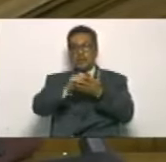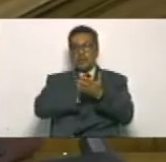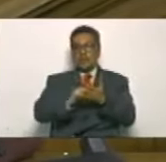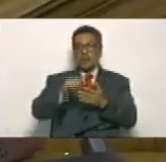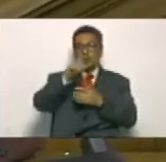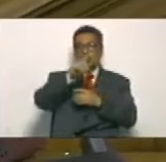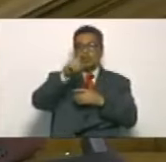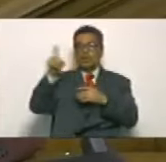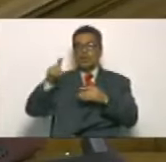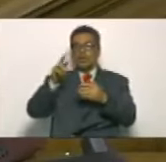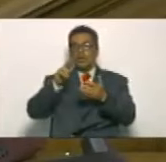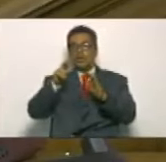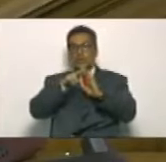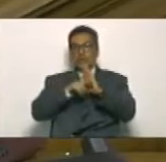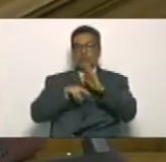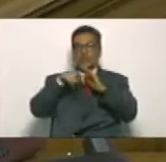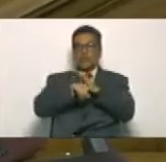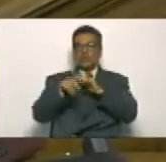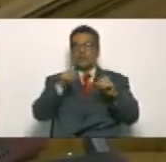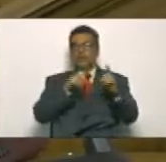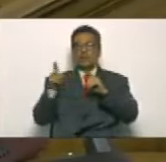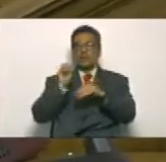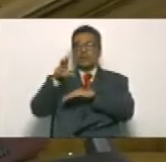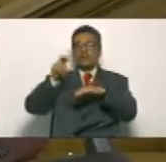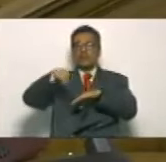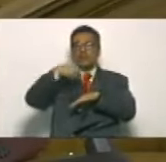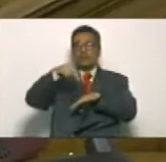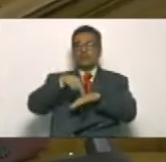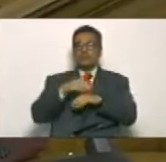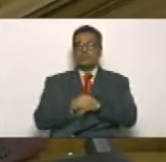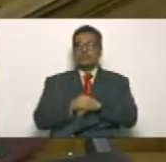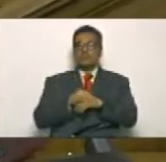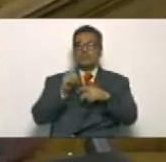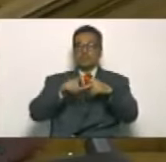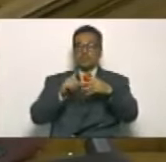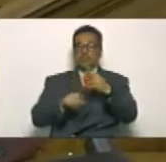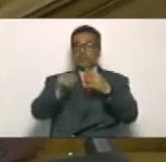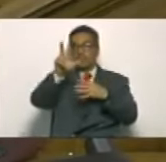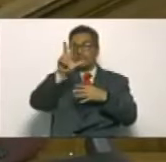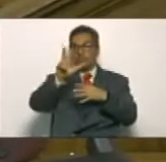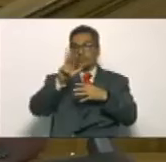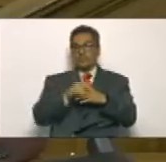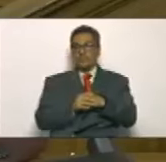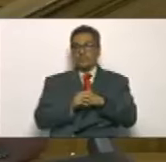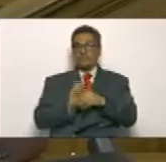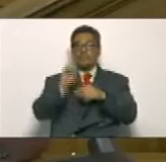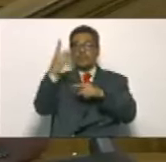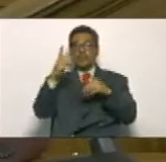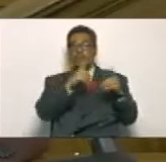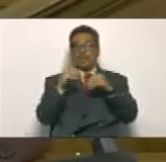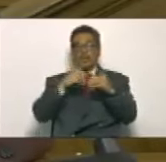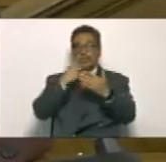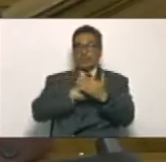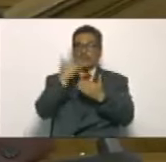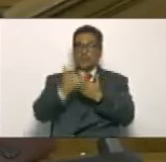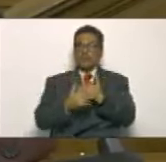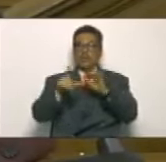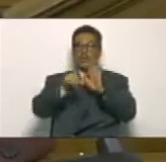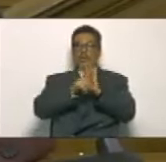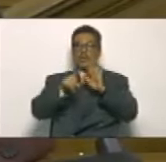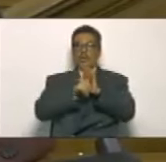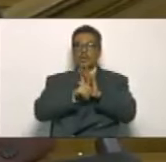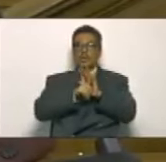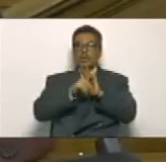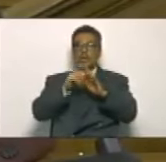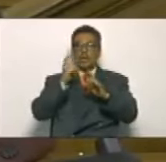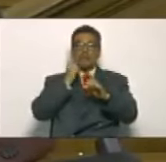artículo 111 del Reglamento Interior y de Debates de la Asamblea Nacional. Punto número 3, primera discusión del proyecto de ley del